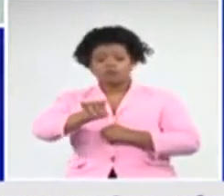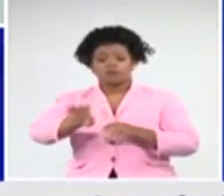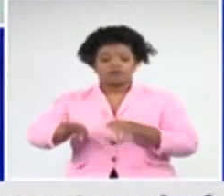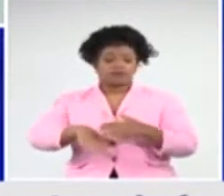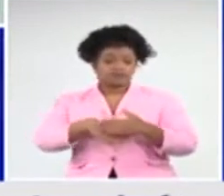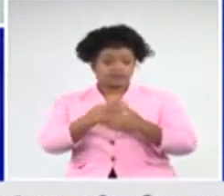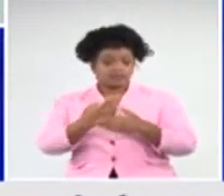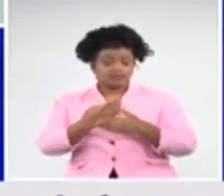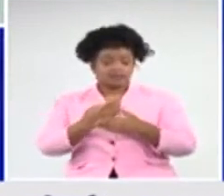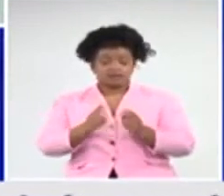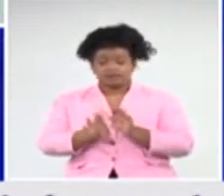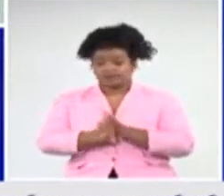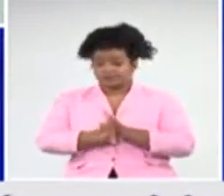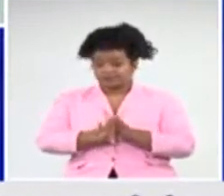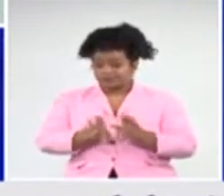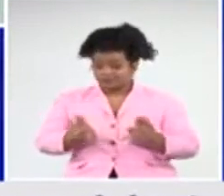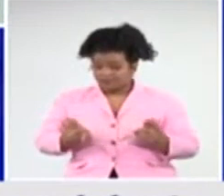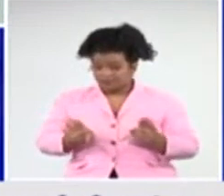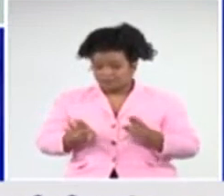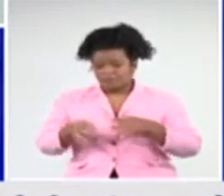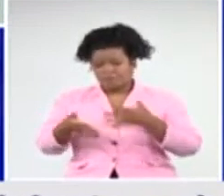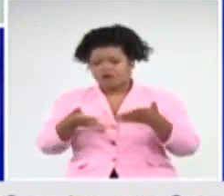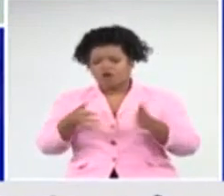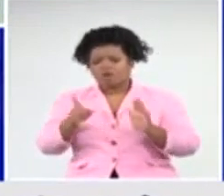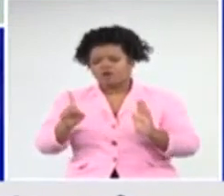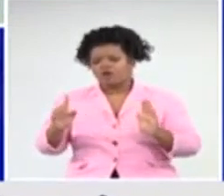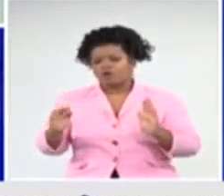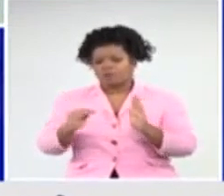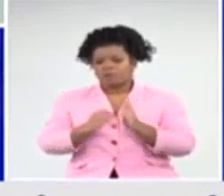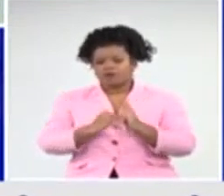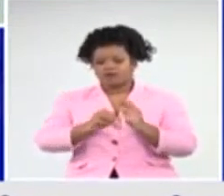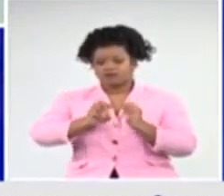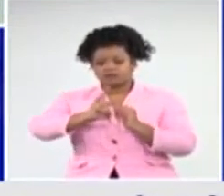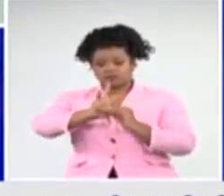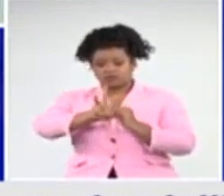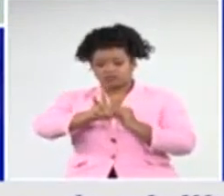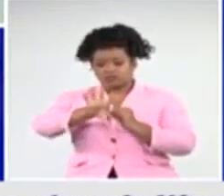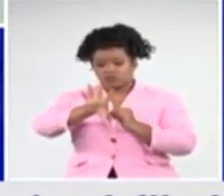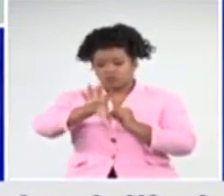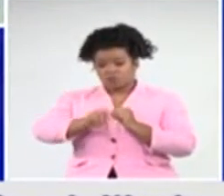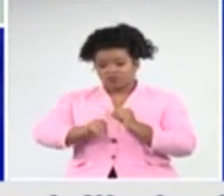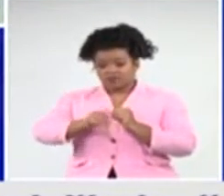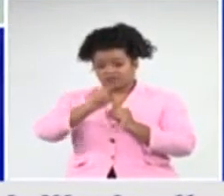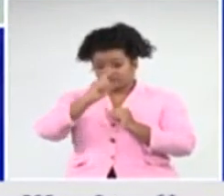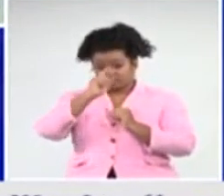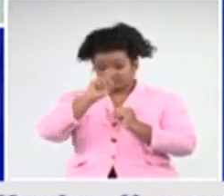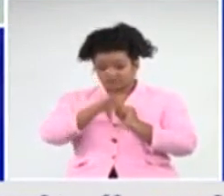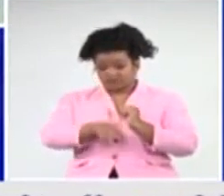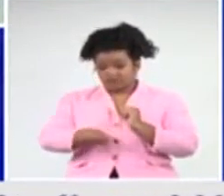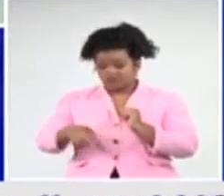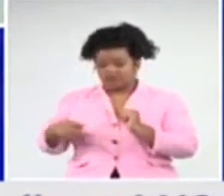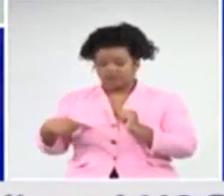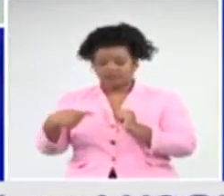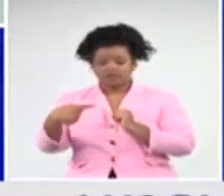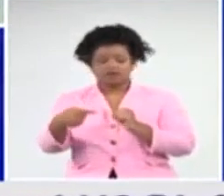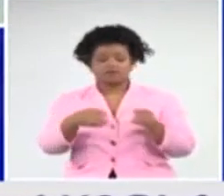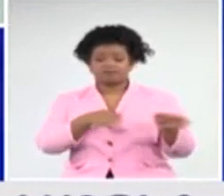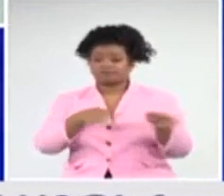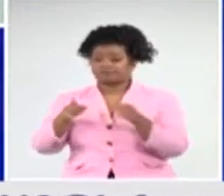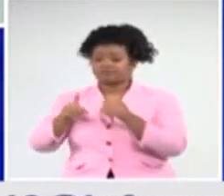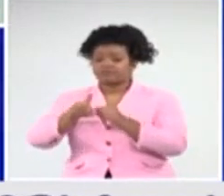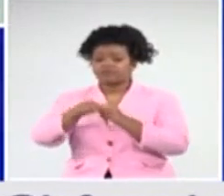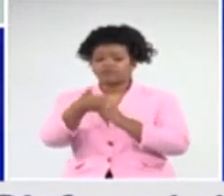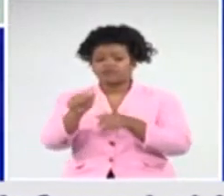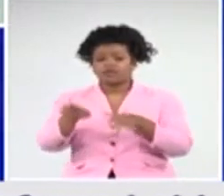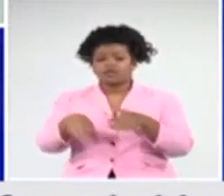han diagnosticado más de 1.350 casos diarios y los últimos 10 días más